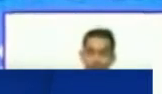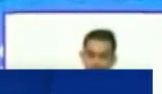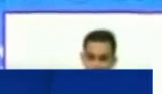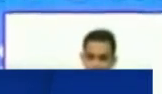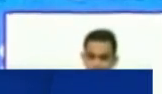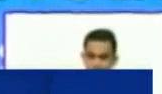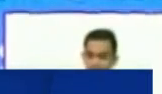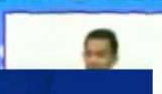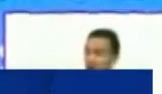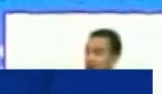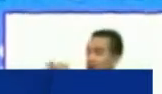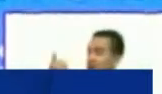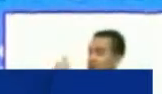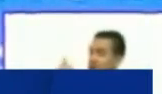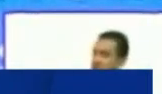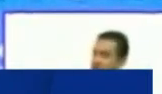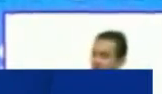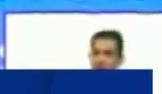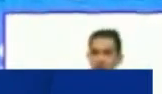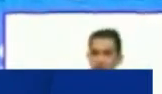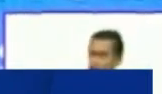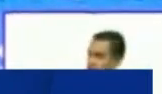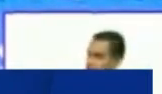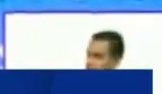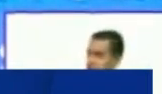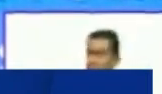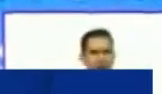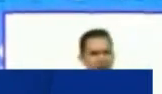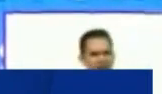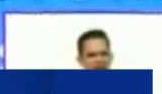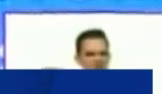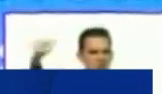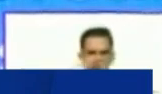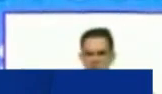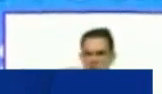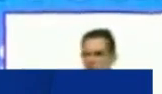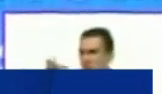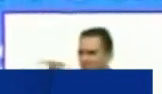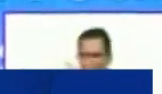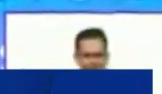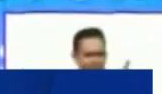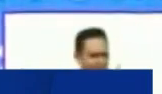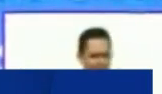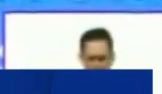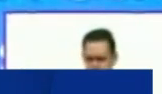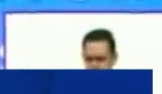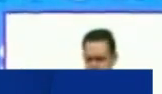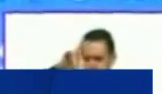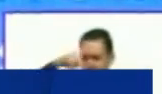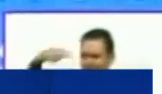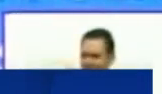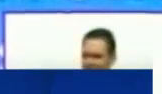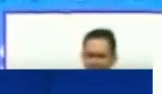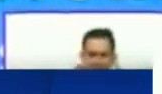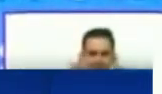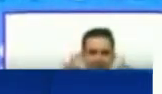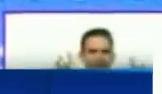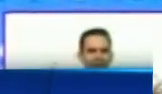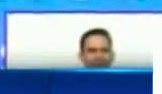la última década. El flagelo del narcotráfico y la corrupción de las